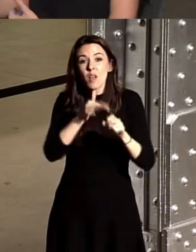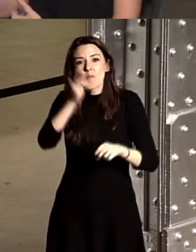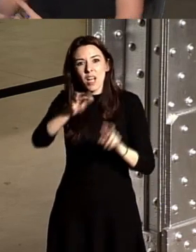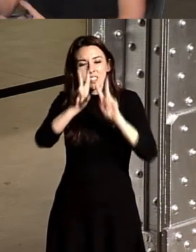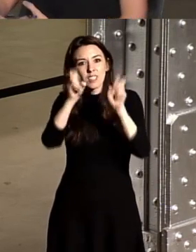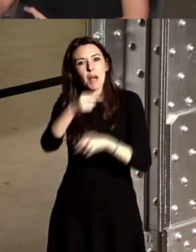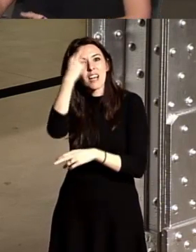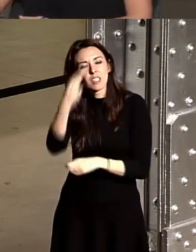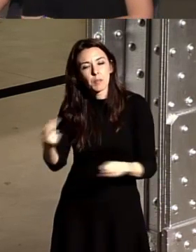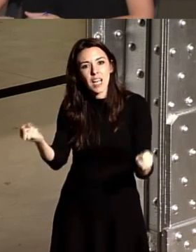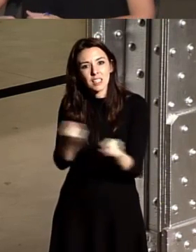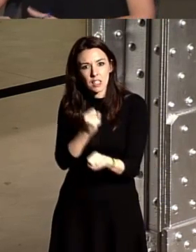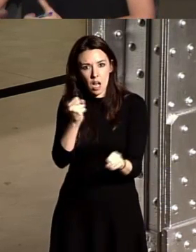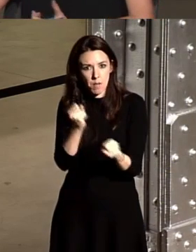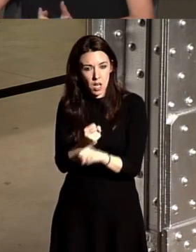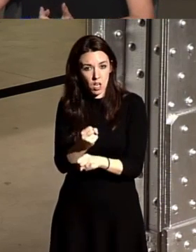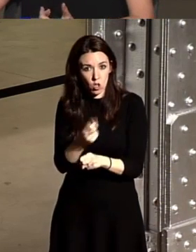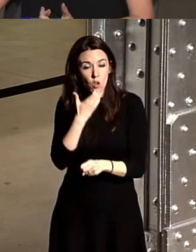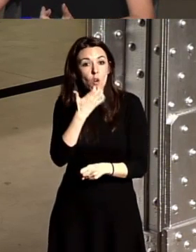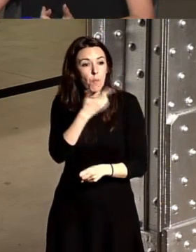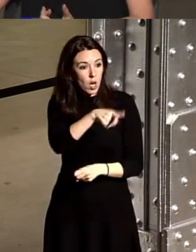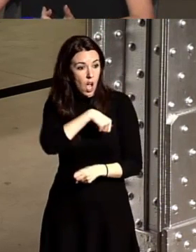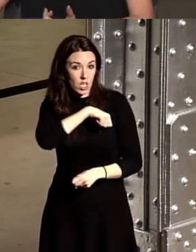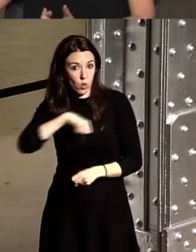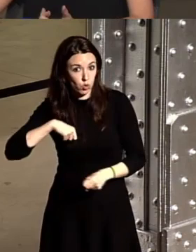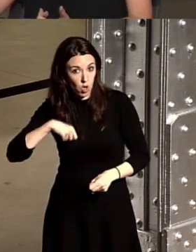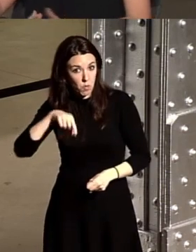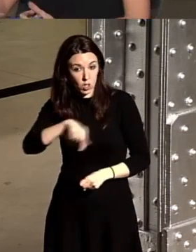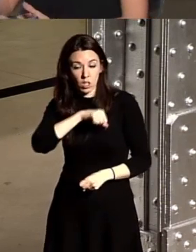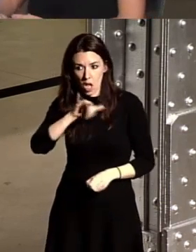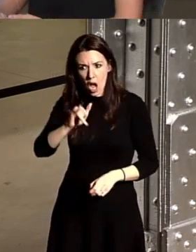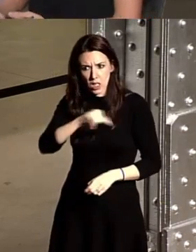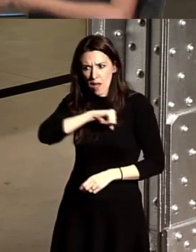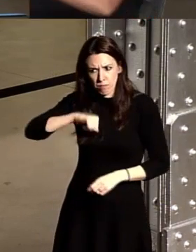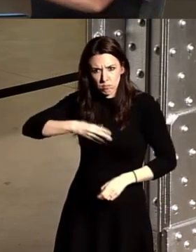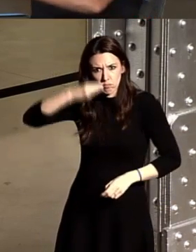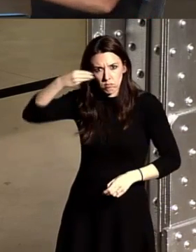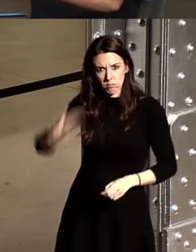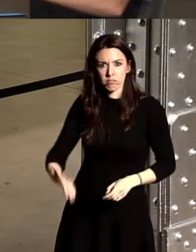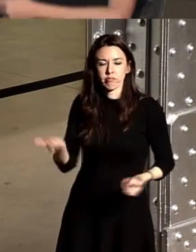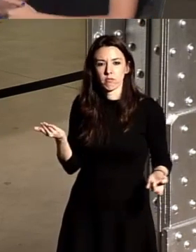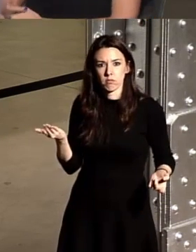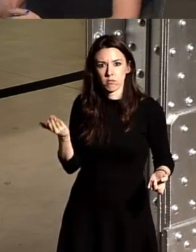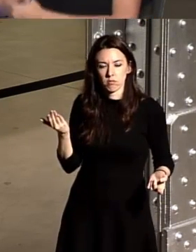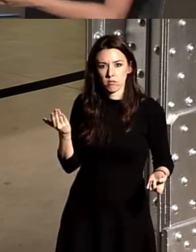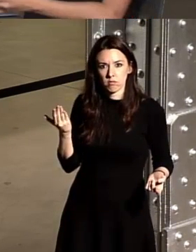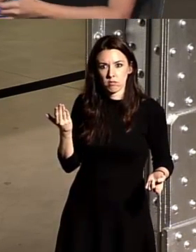respetar trabajos. Pues los freelance aquí en España. Aquí tenemos unos freelance estupendos. Uno de ellos ha